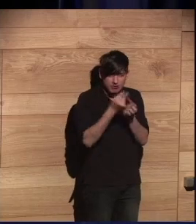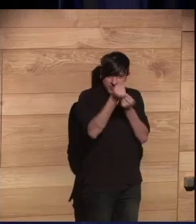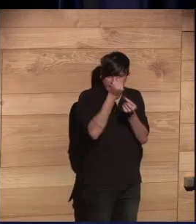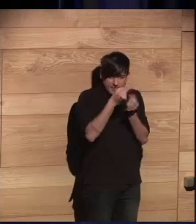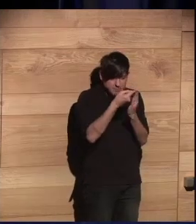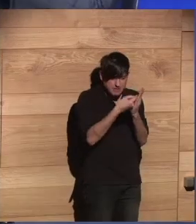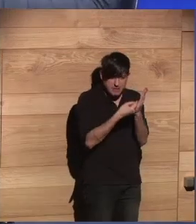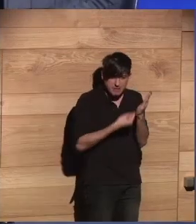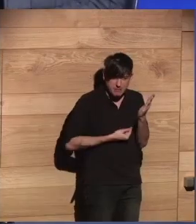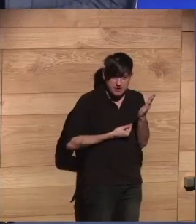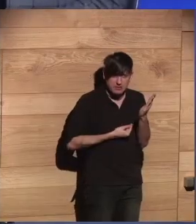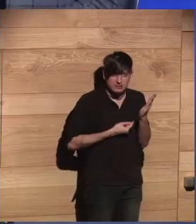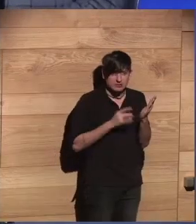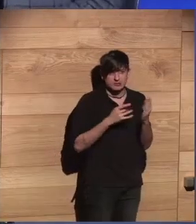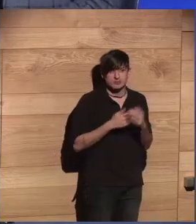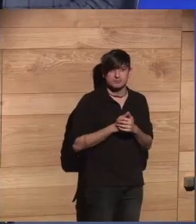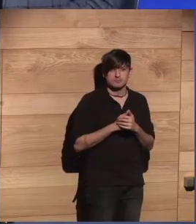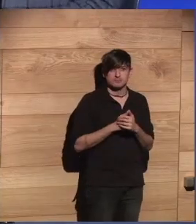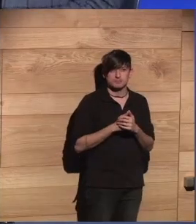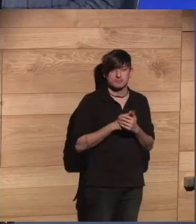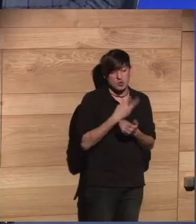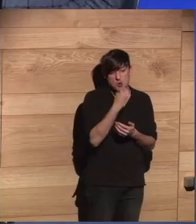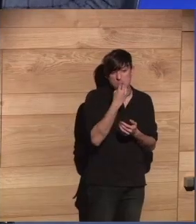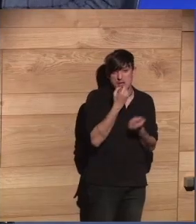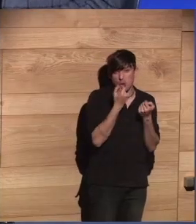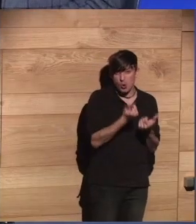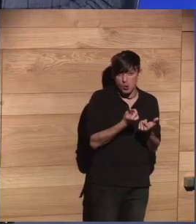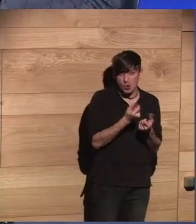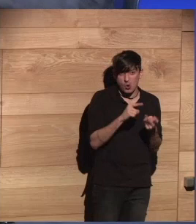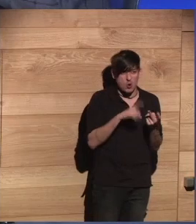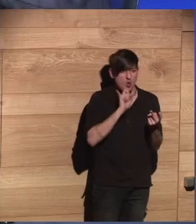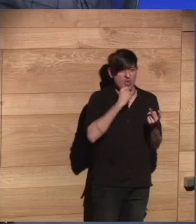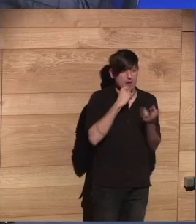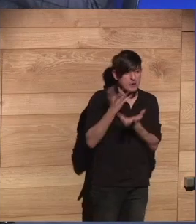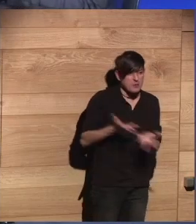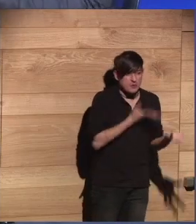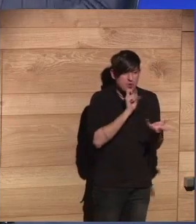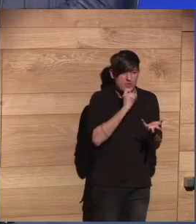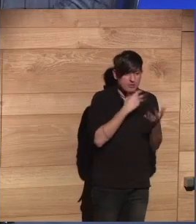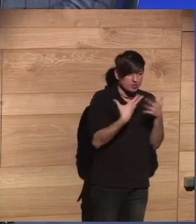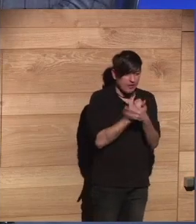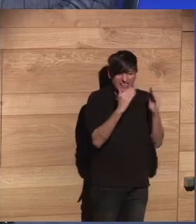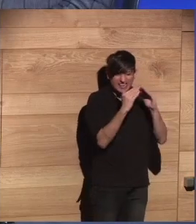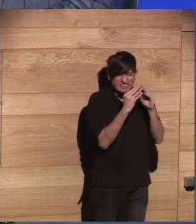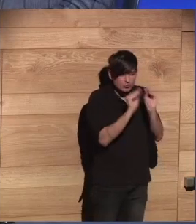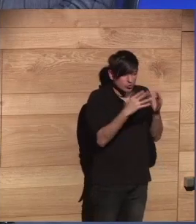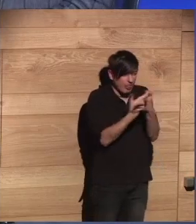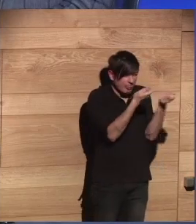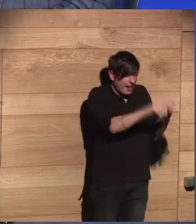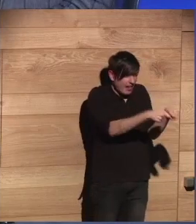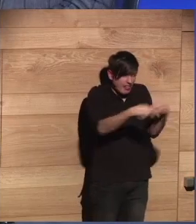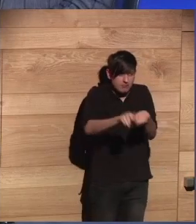milímetro. Muy ascético. Comía muy poquito, odiaba el viento, tenía la casa toda